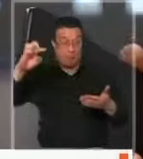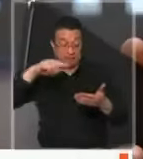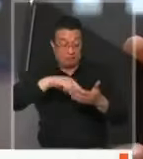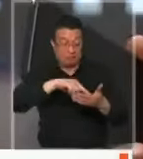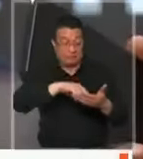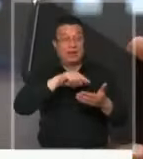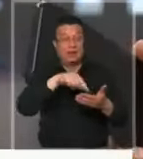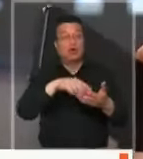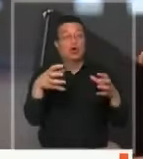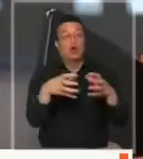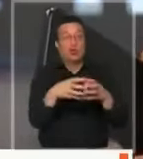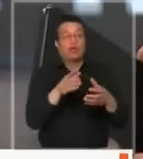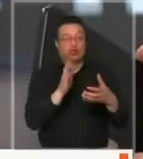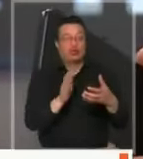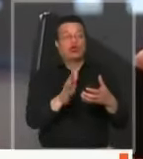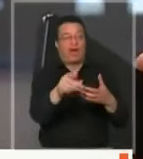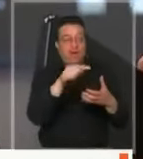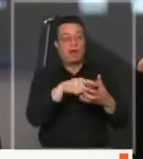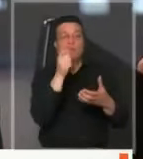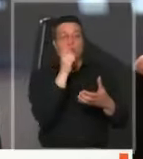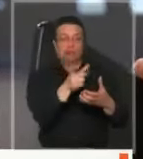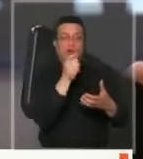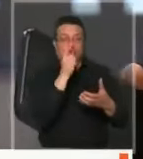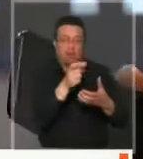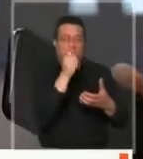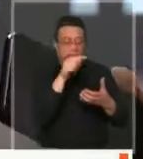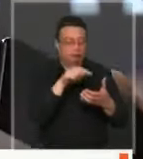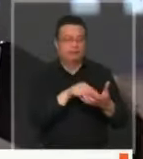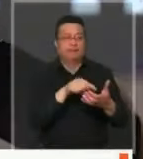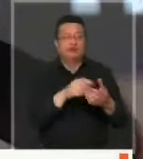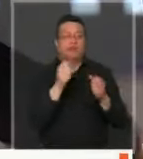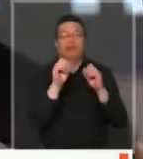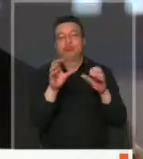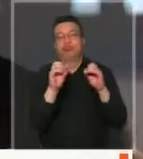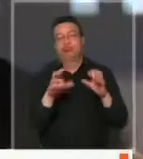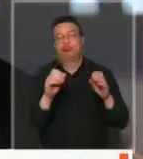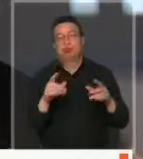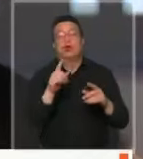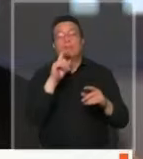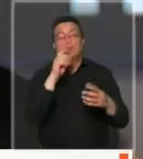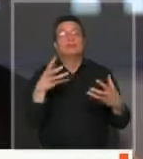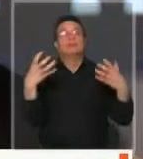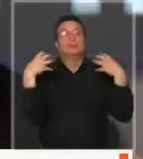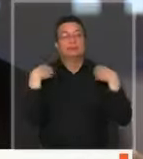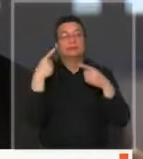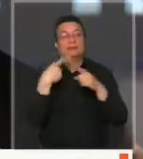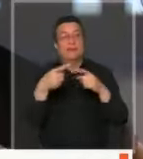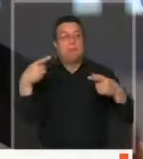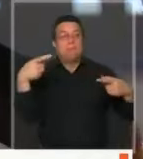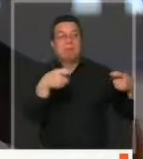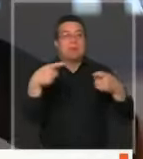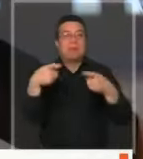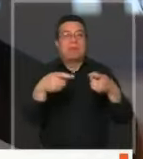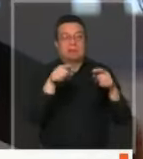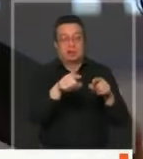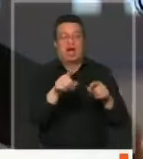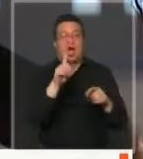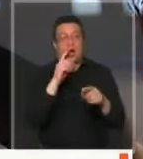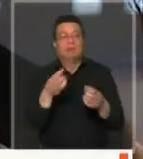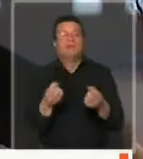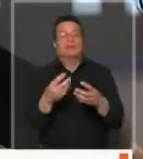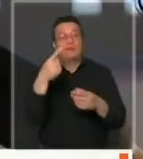imputados es continuamente denunciado a través de estas plataformas como autores de distinto tipo de balaceras las cuales En definitiva causan